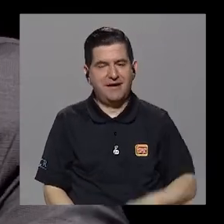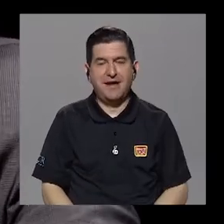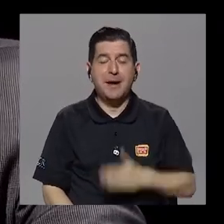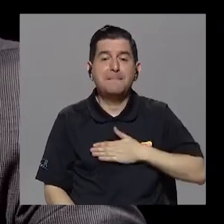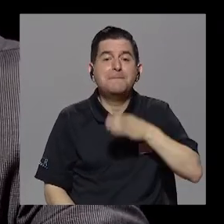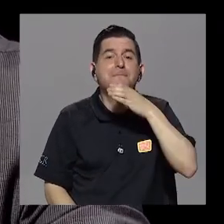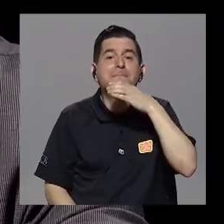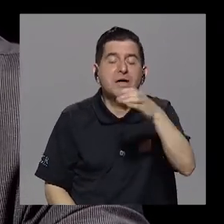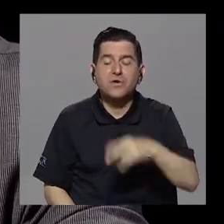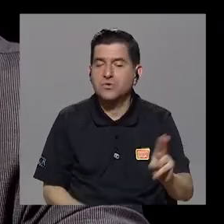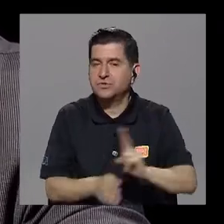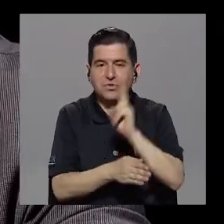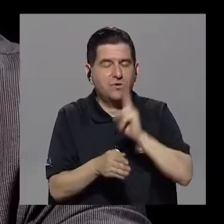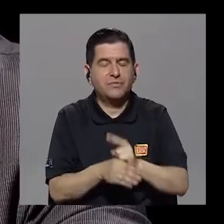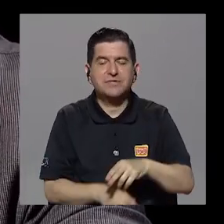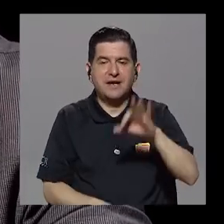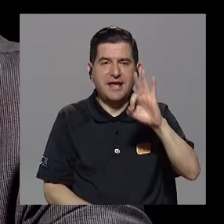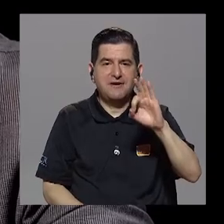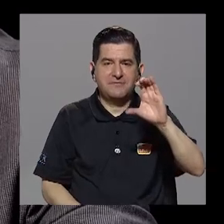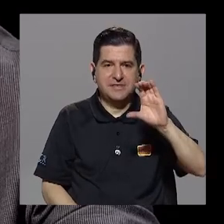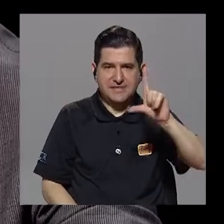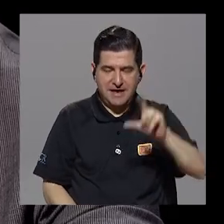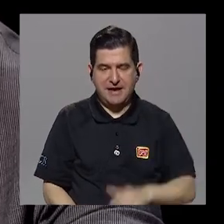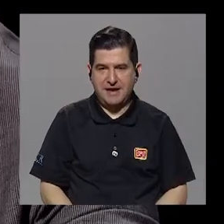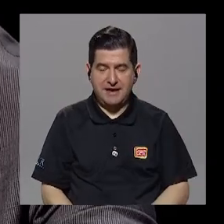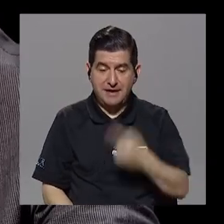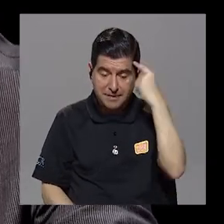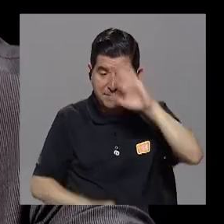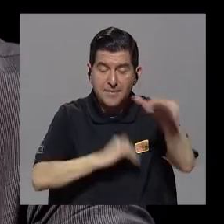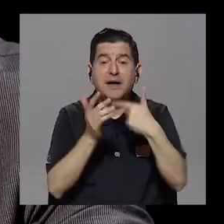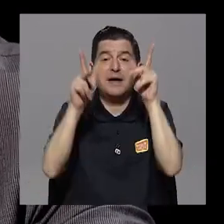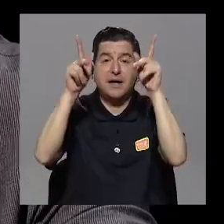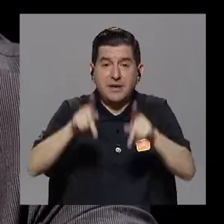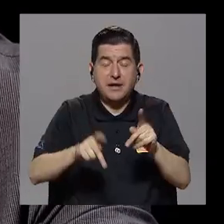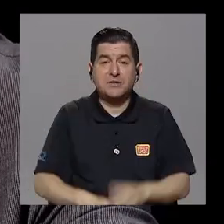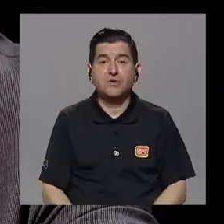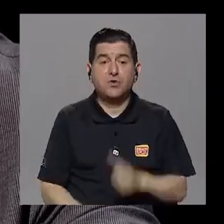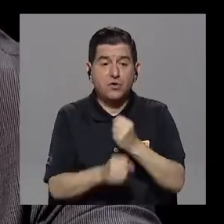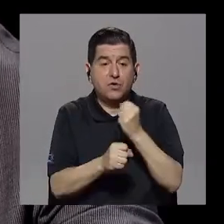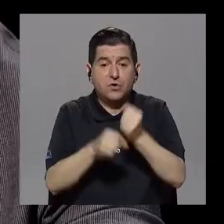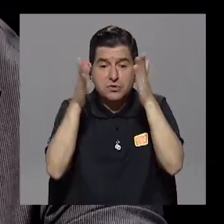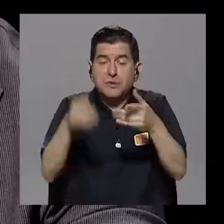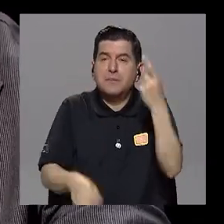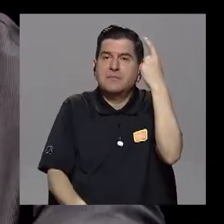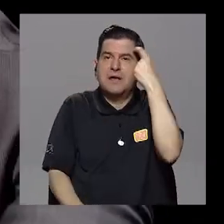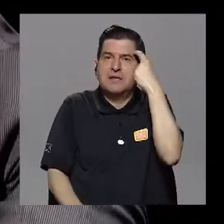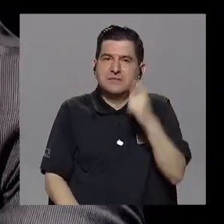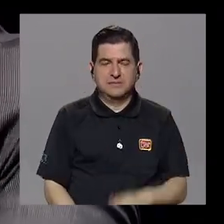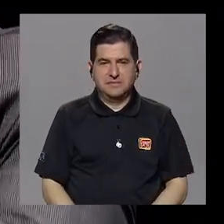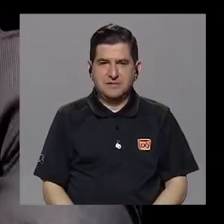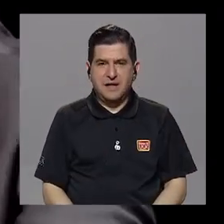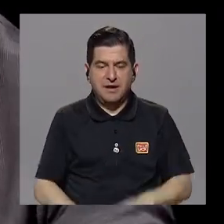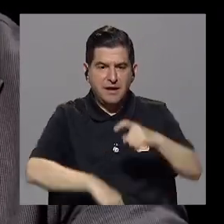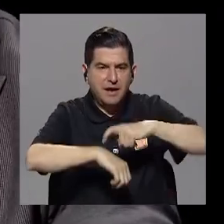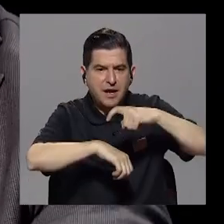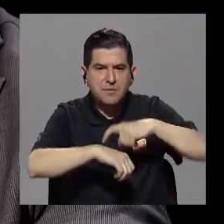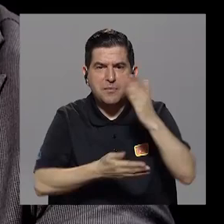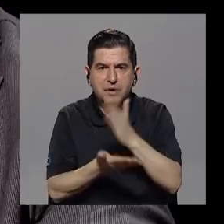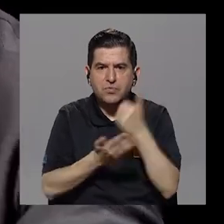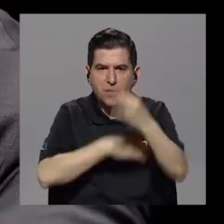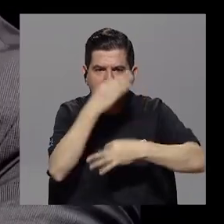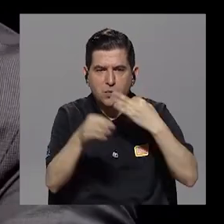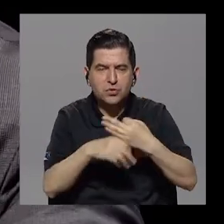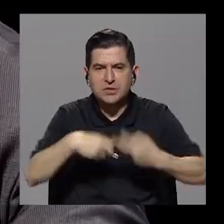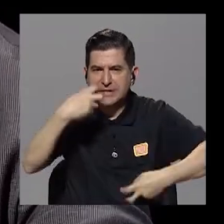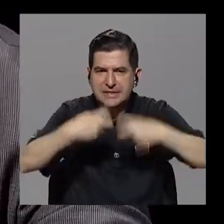conveniente. Mi consejo de no usar el FCL era más bien para todas las personas empleadas, pensando en el día que haya algún